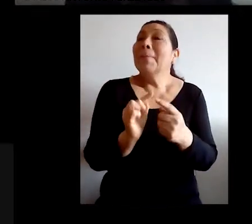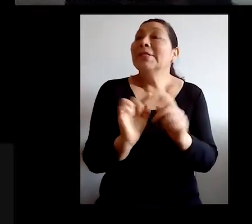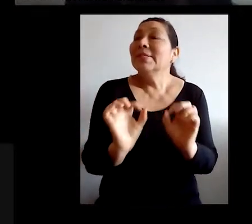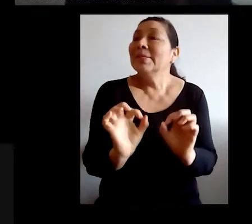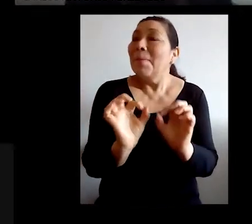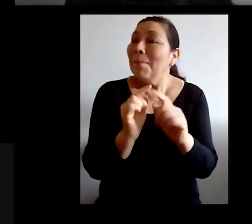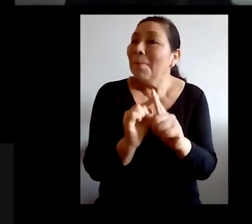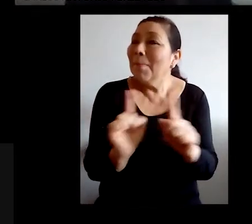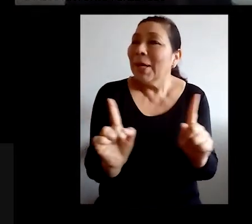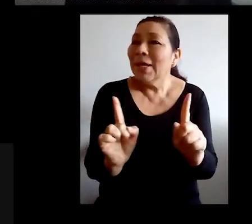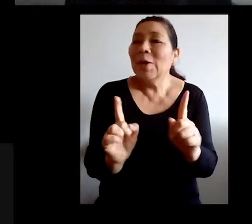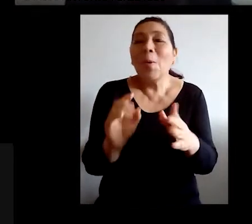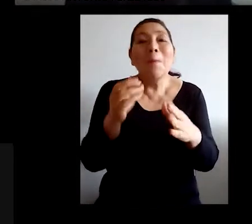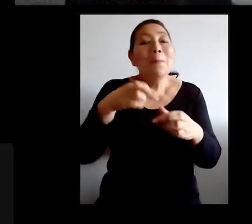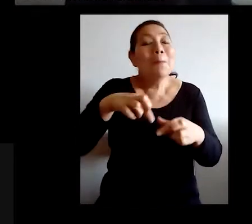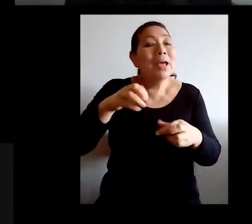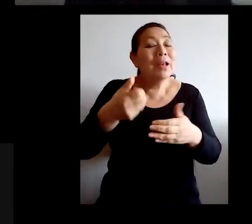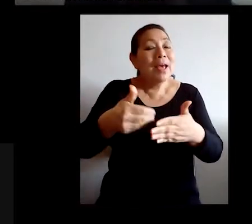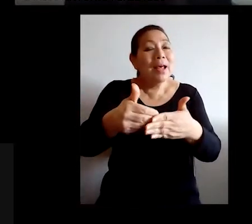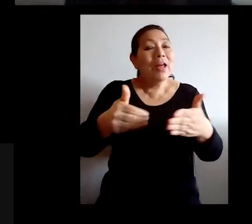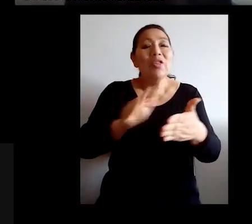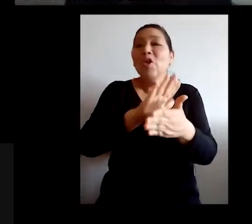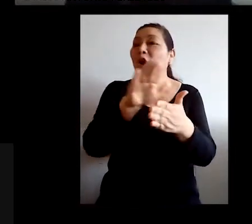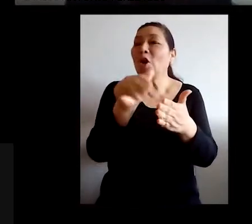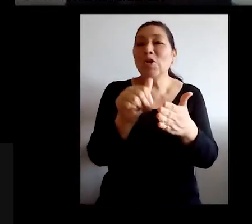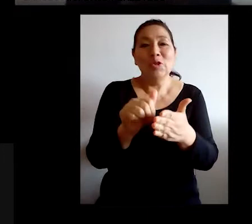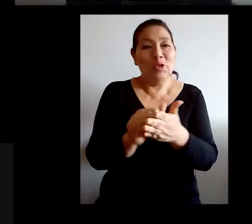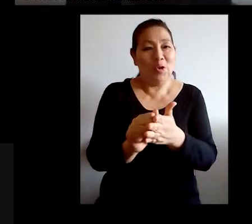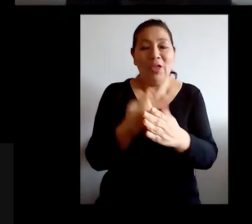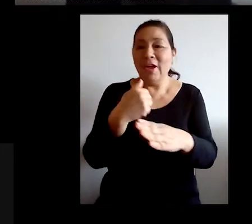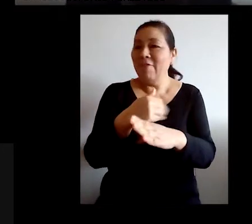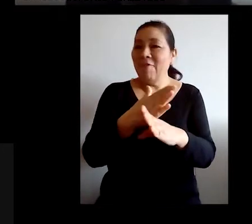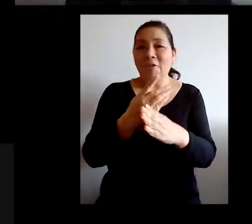embargo, la acción penal prescribe en todo caso,